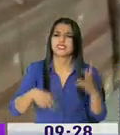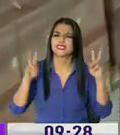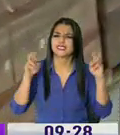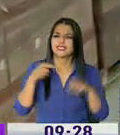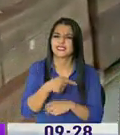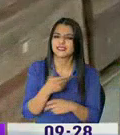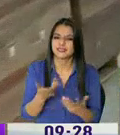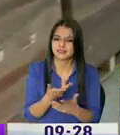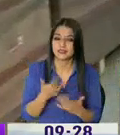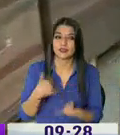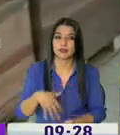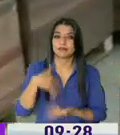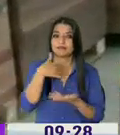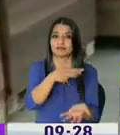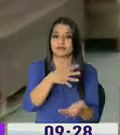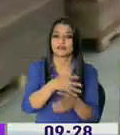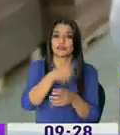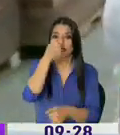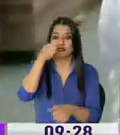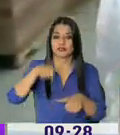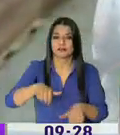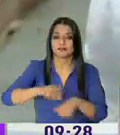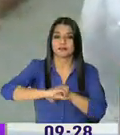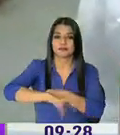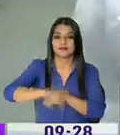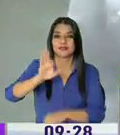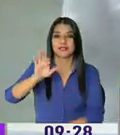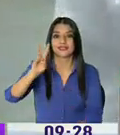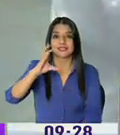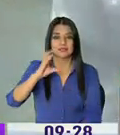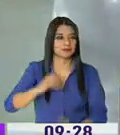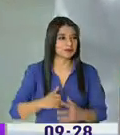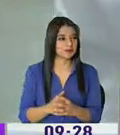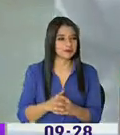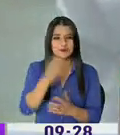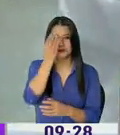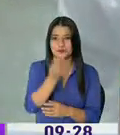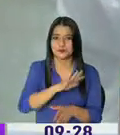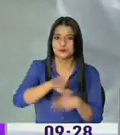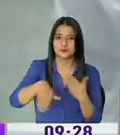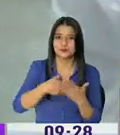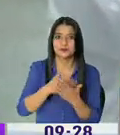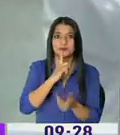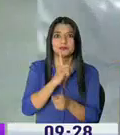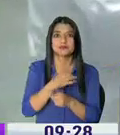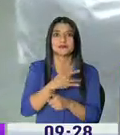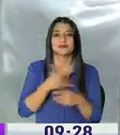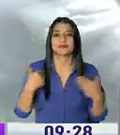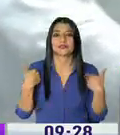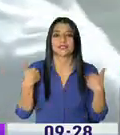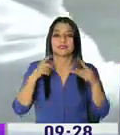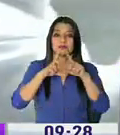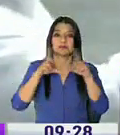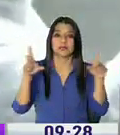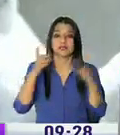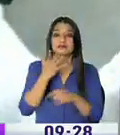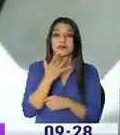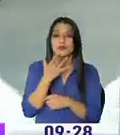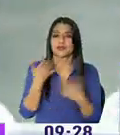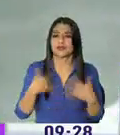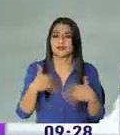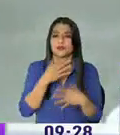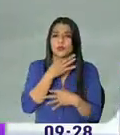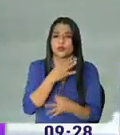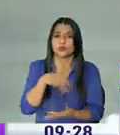esta fundación y a la campaña que Televicentro lleva adelante. Buenos días. Buenos días con todos. Bueno, para nosotros como Corporación Favorita es un gusto